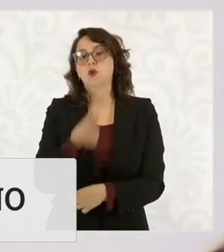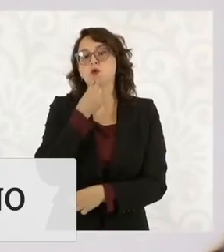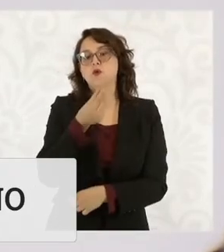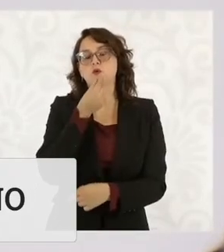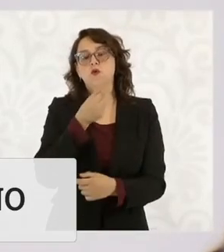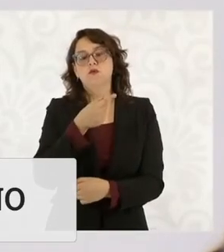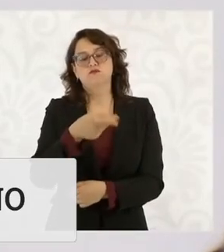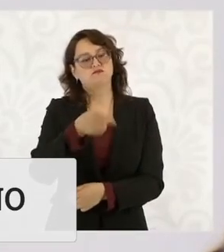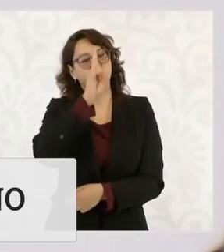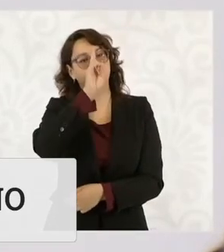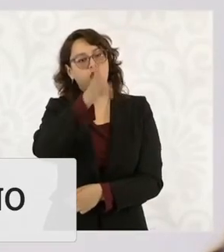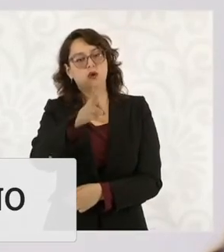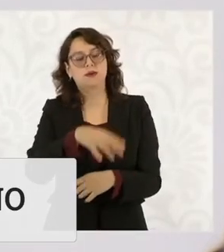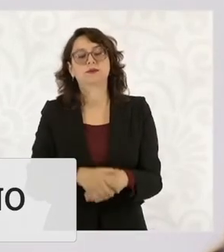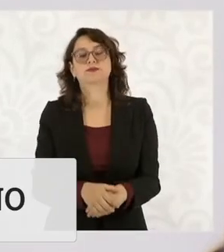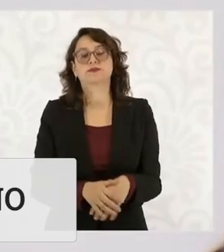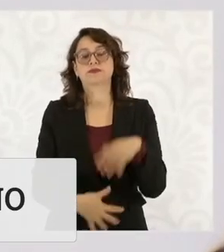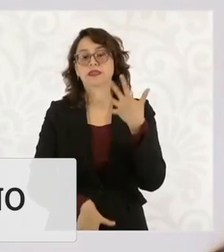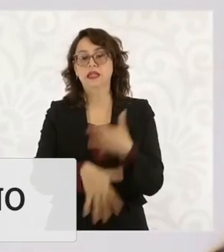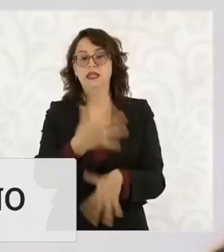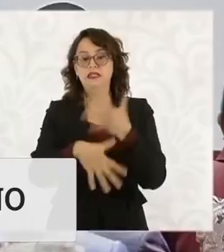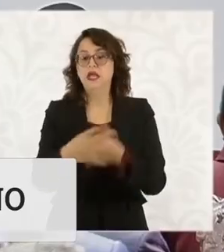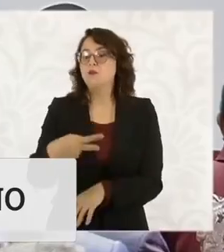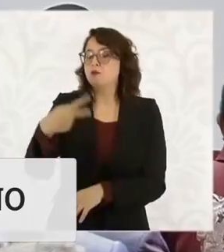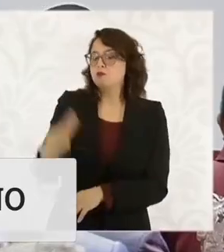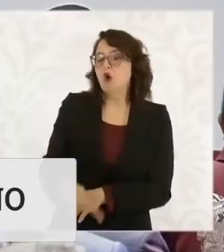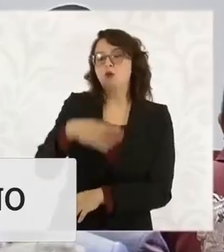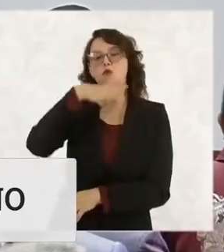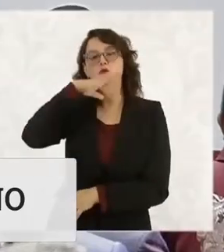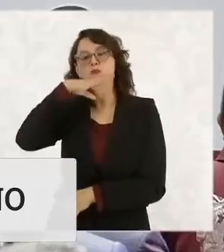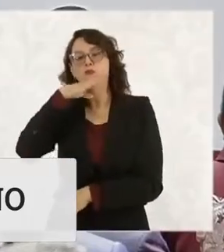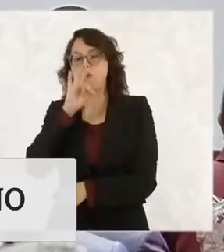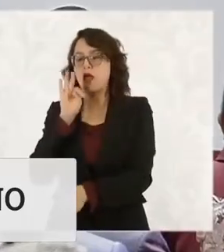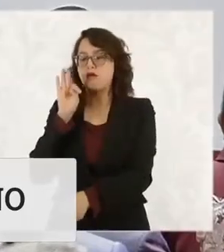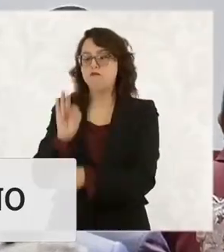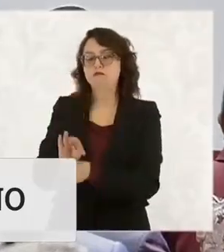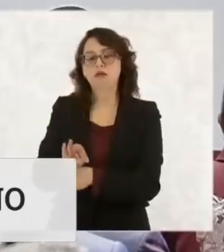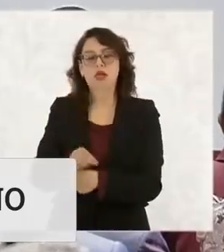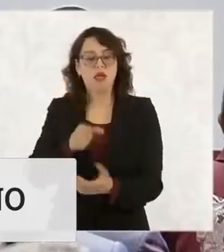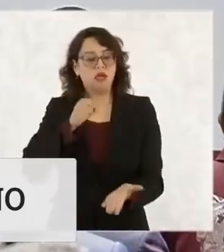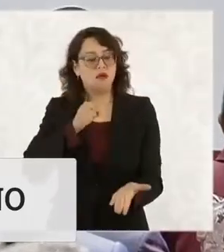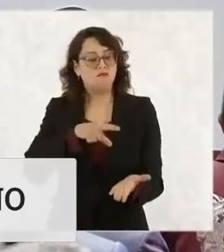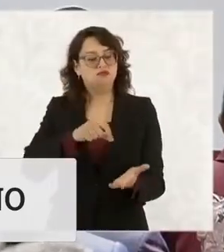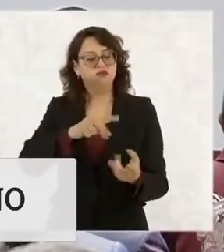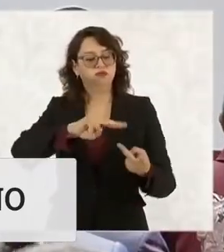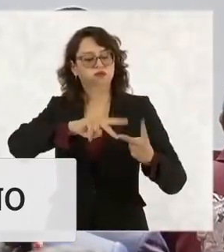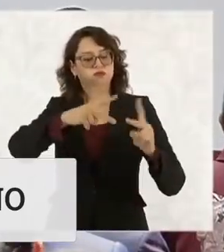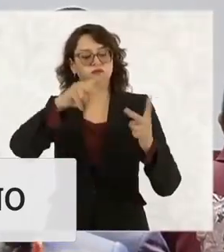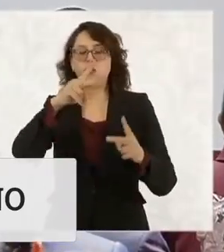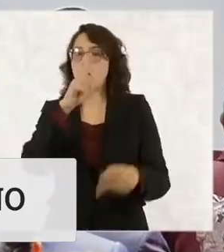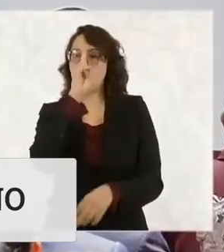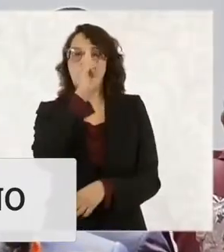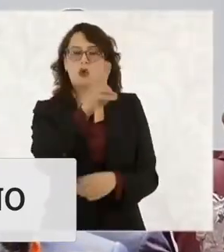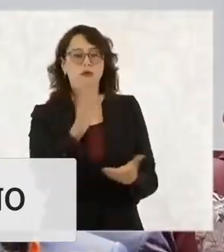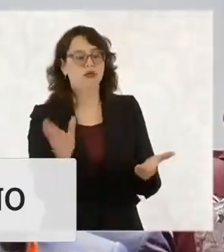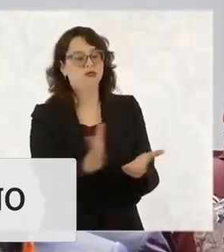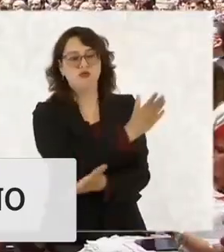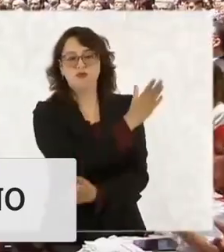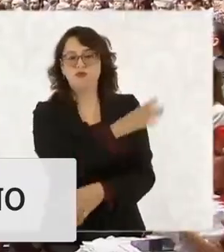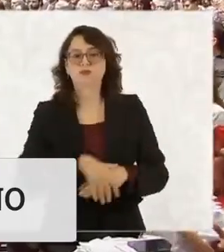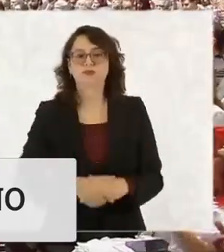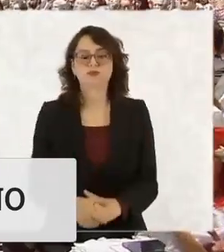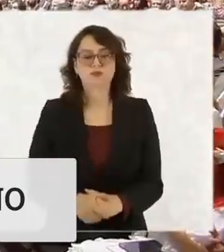15, protección de los maíces nativos y prohibición de la siembra del maíz transgénico.